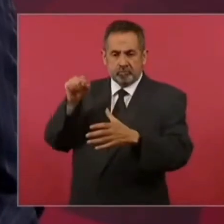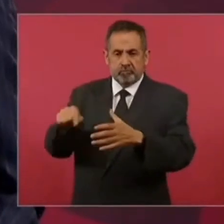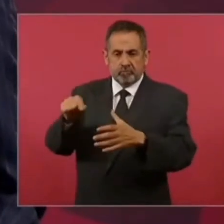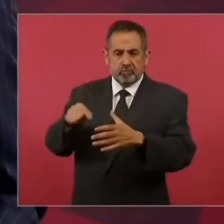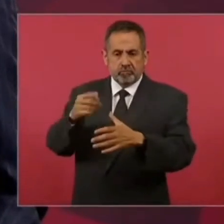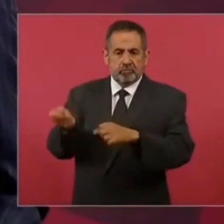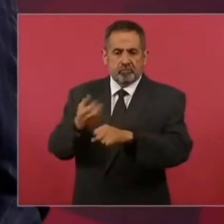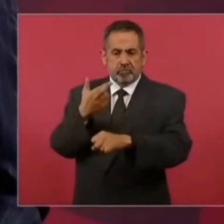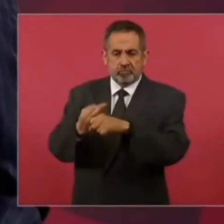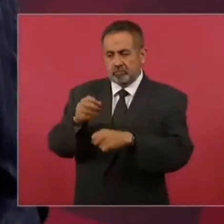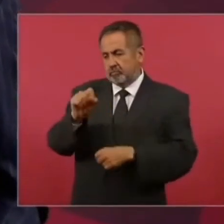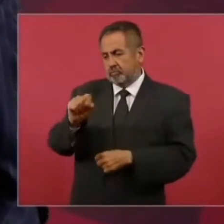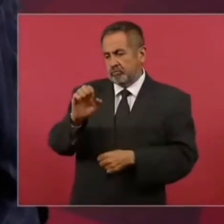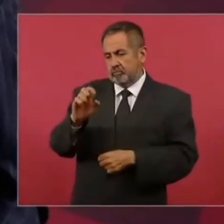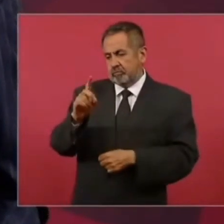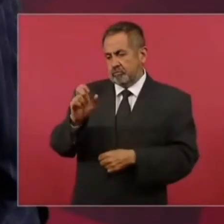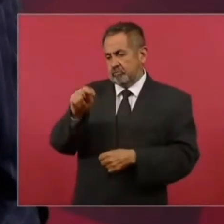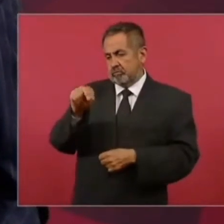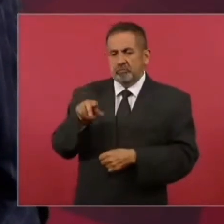de la Secretaría de Defensa.